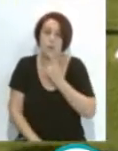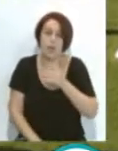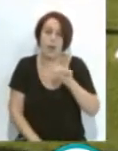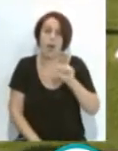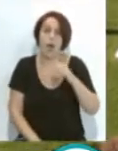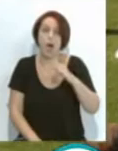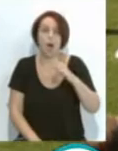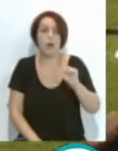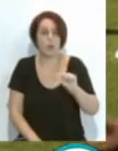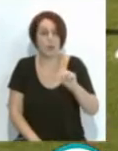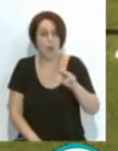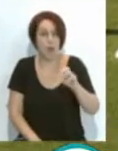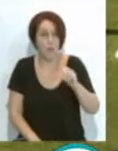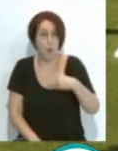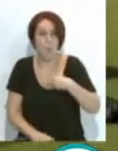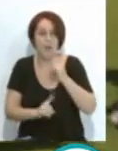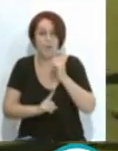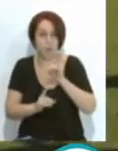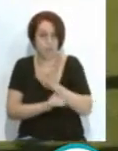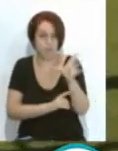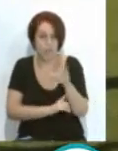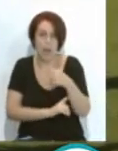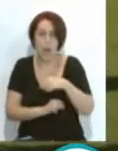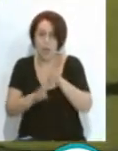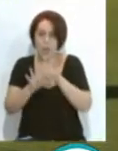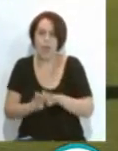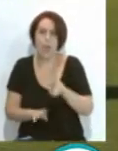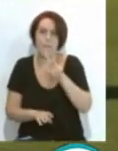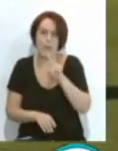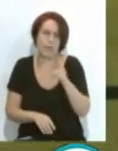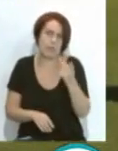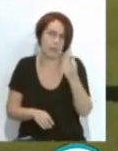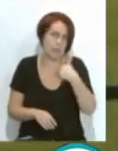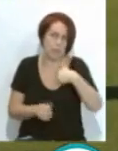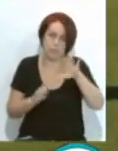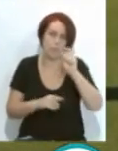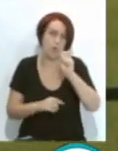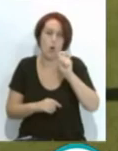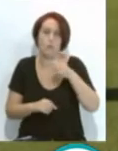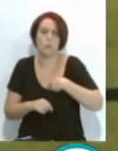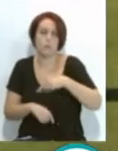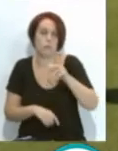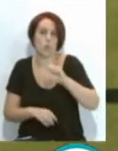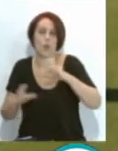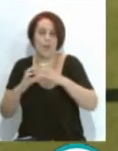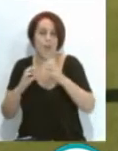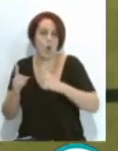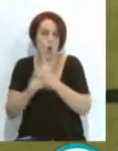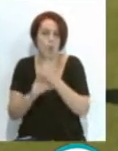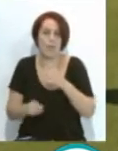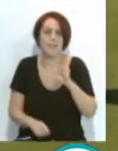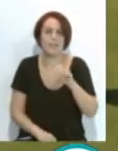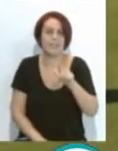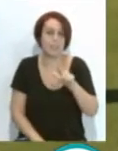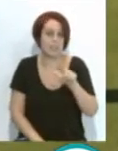en Bilbao, Isa Carcelén se lesiona los 20 y pico minutos en Carranza frente al Granada, Salvi Sánchez, que ocupa su